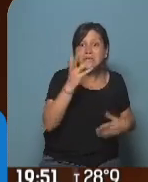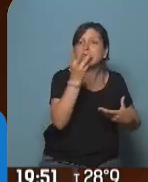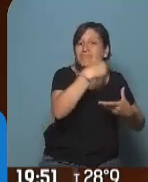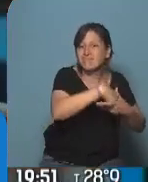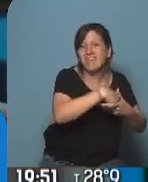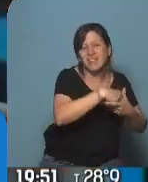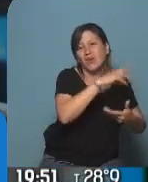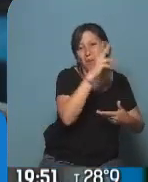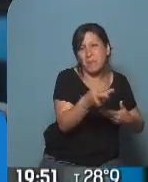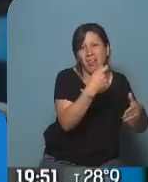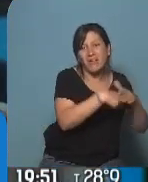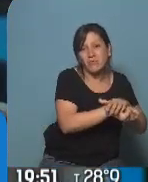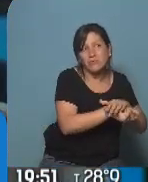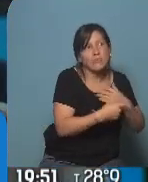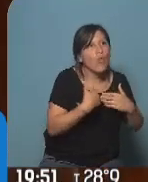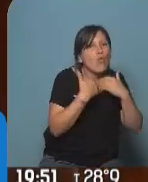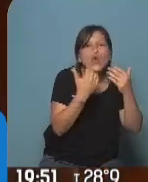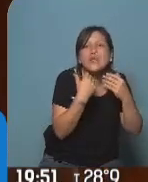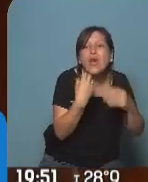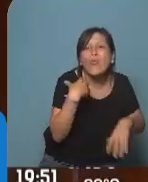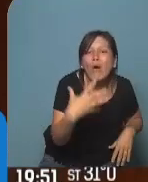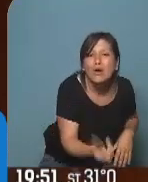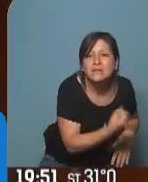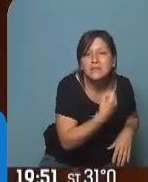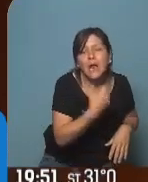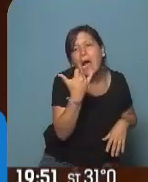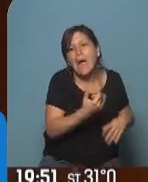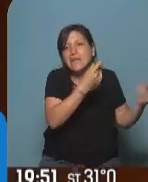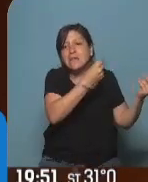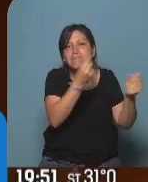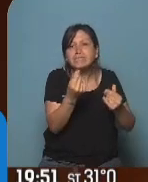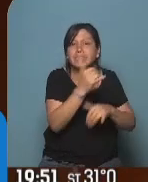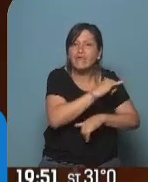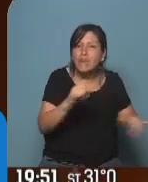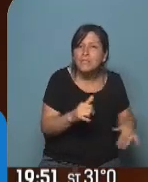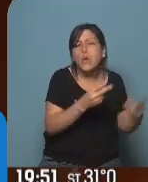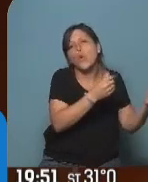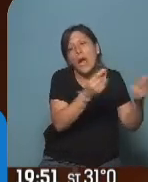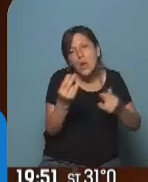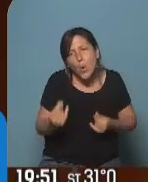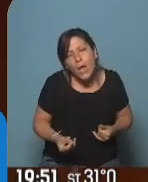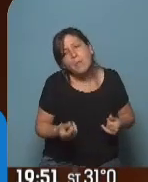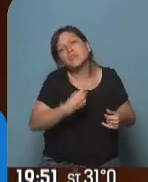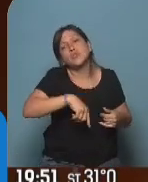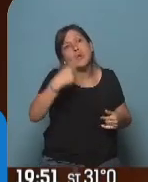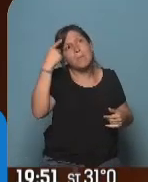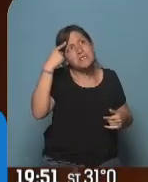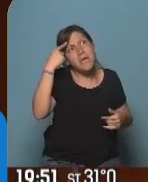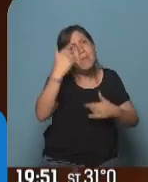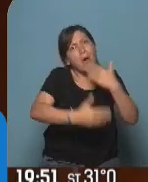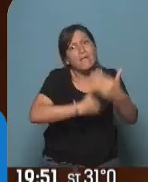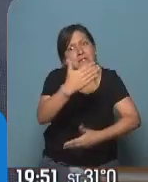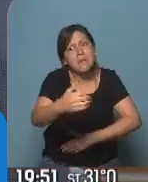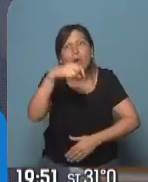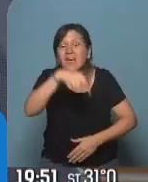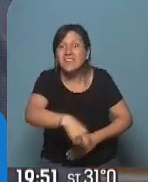nosotros muchas veces la información la tenemos la valoramos la conversamos sí sí sí la creemos verosímil avanzamos en este caso levita que dijo